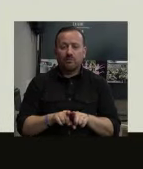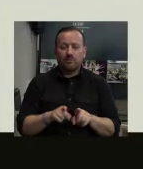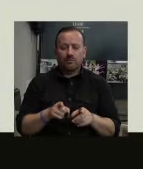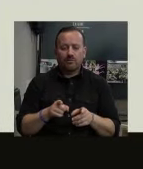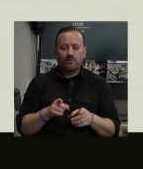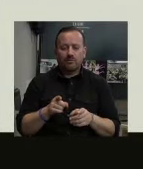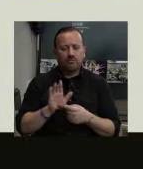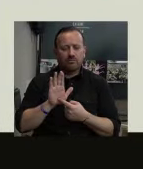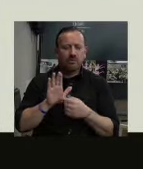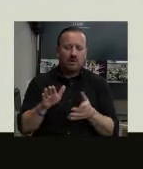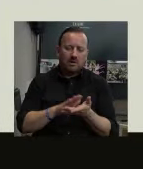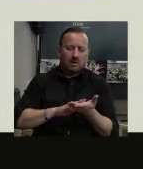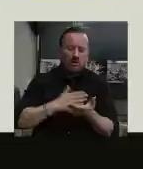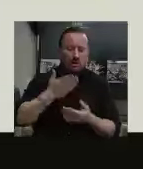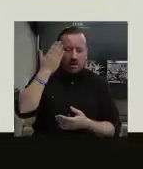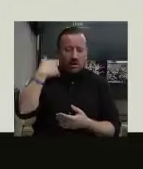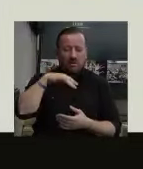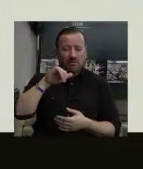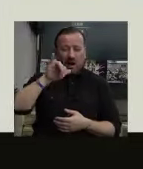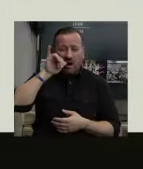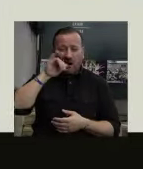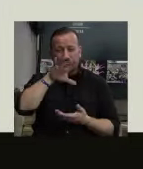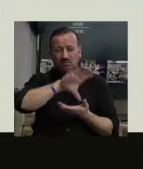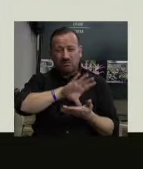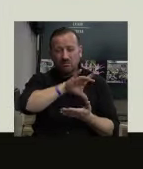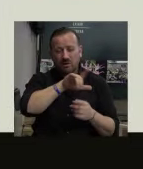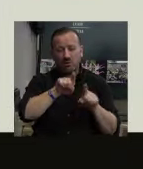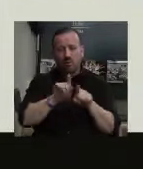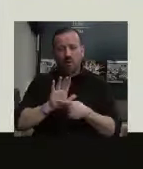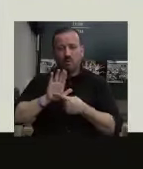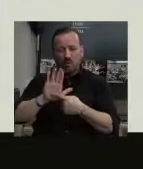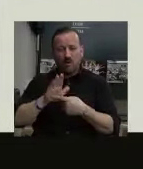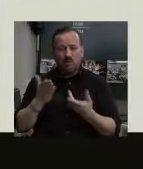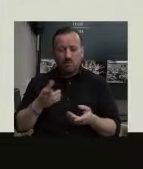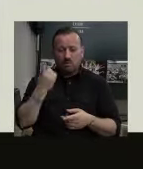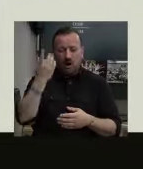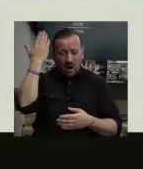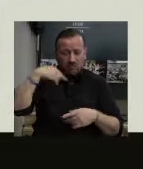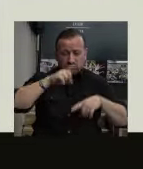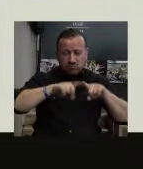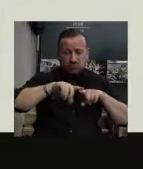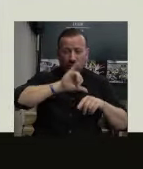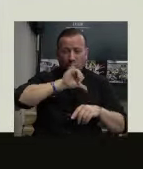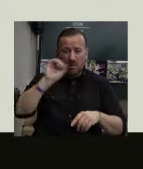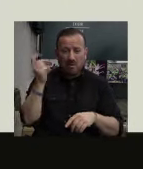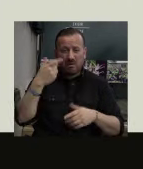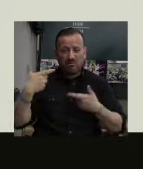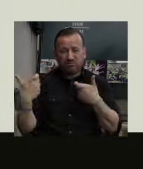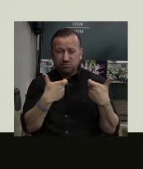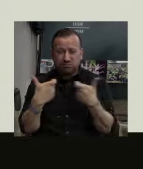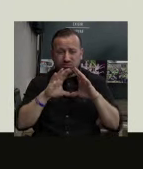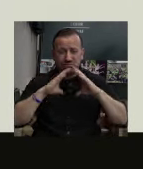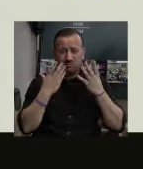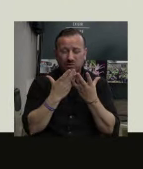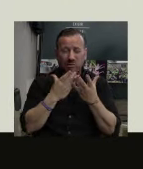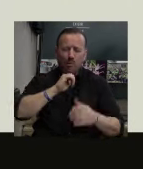boca el trentino italiano es una muestra de eso un territorio que después de la Primera Guerra tenía el índice de